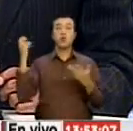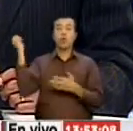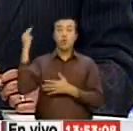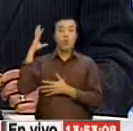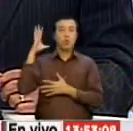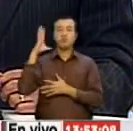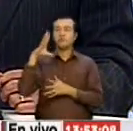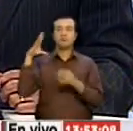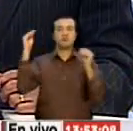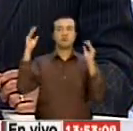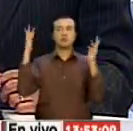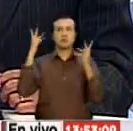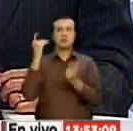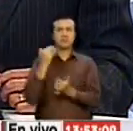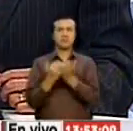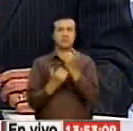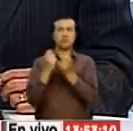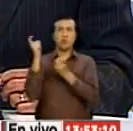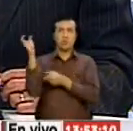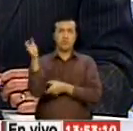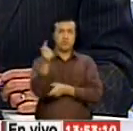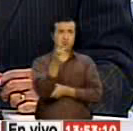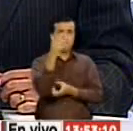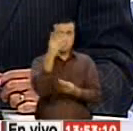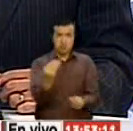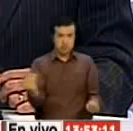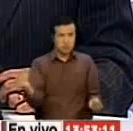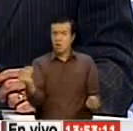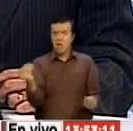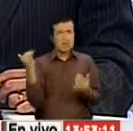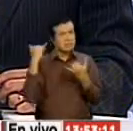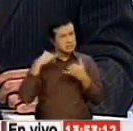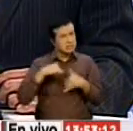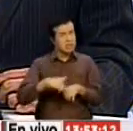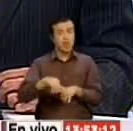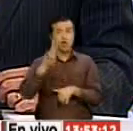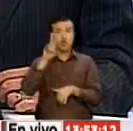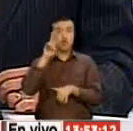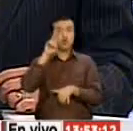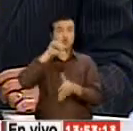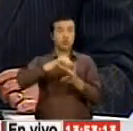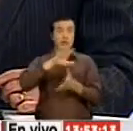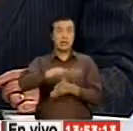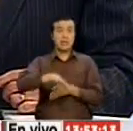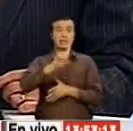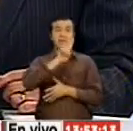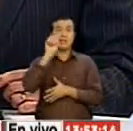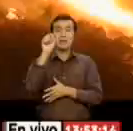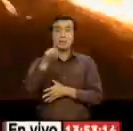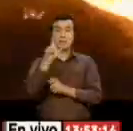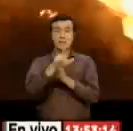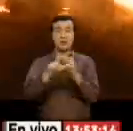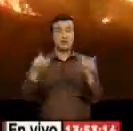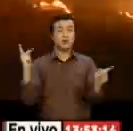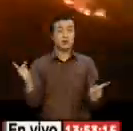momento, el fuego no ha podido ser controlado y amenaza a 2 poblaciones con 100.000 habitantes.